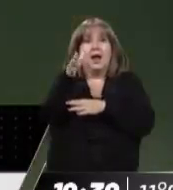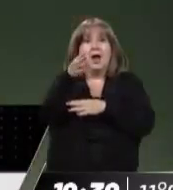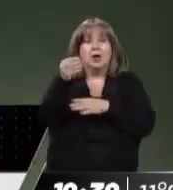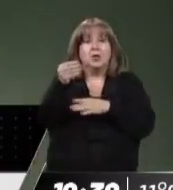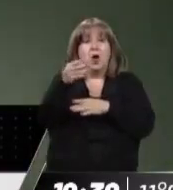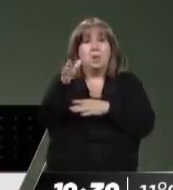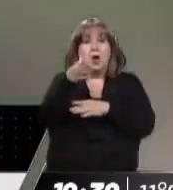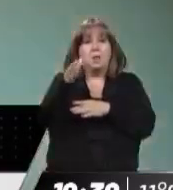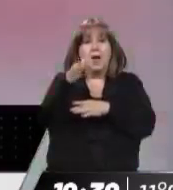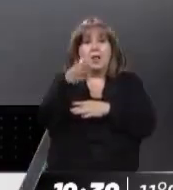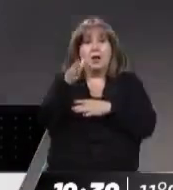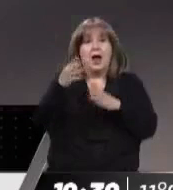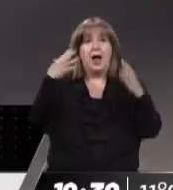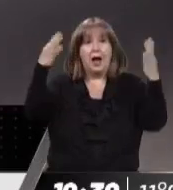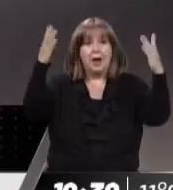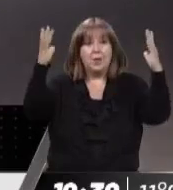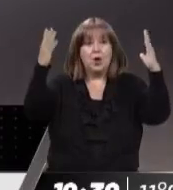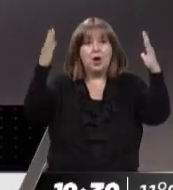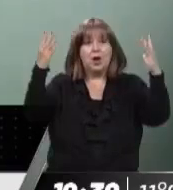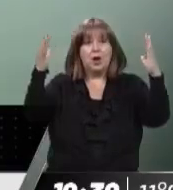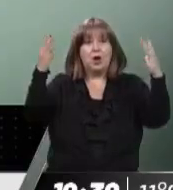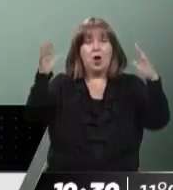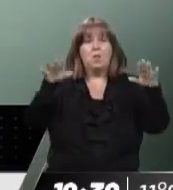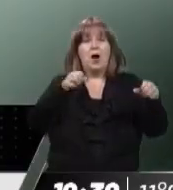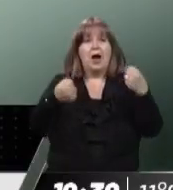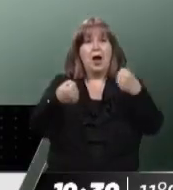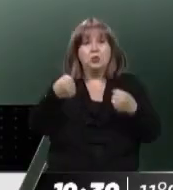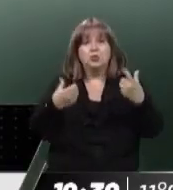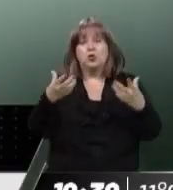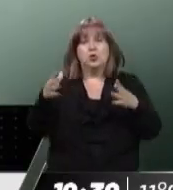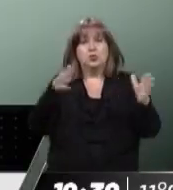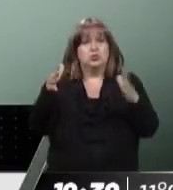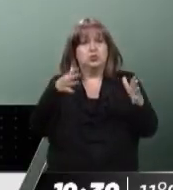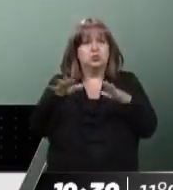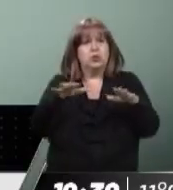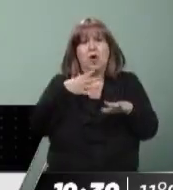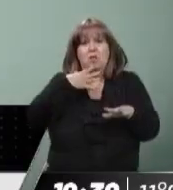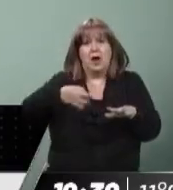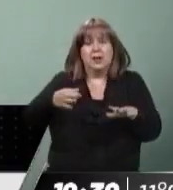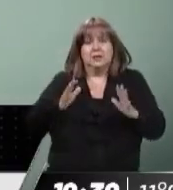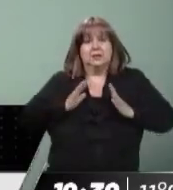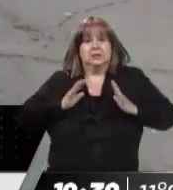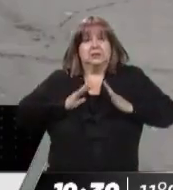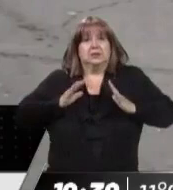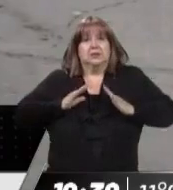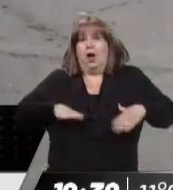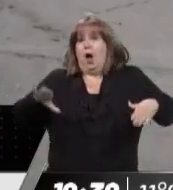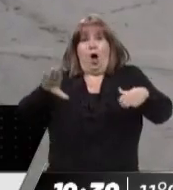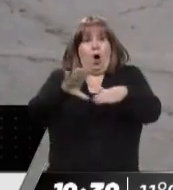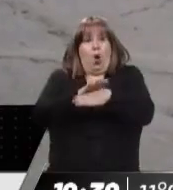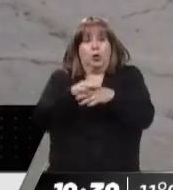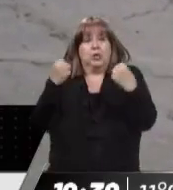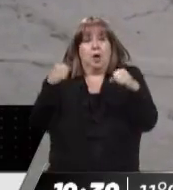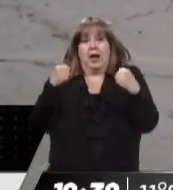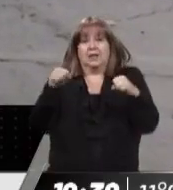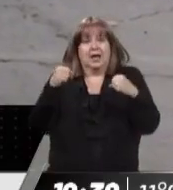Cómo se mueve esa medianera los árboles los autos todo la verdad que fue desesperante como describen los mexicanos